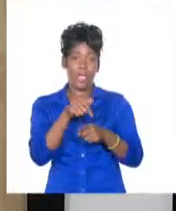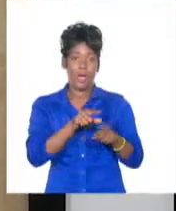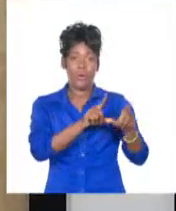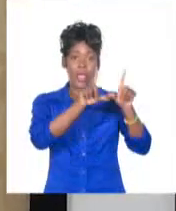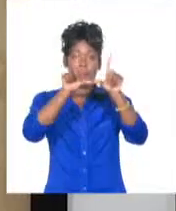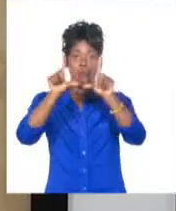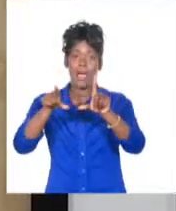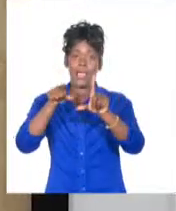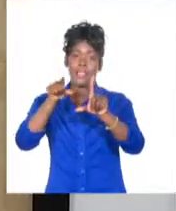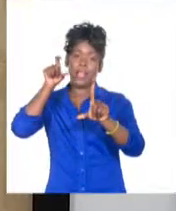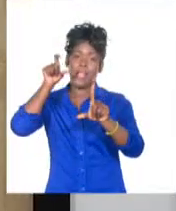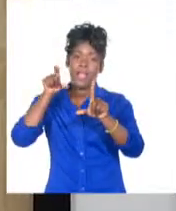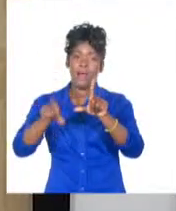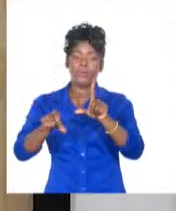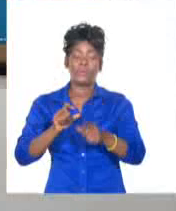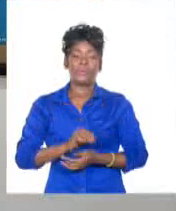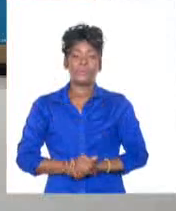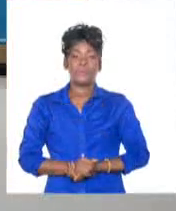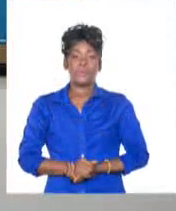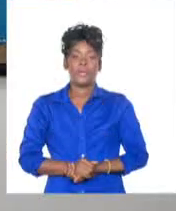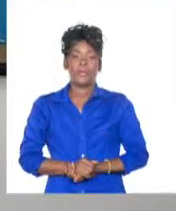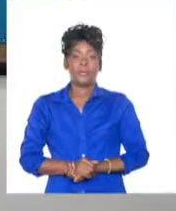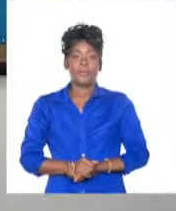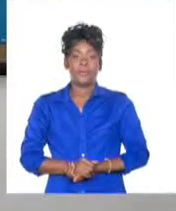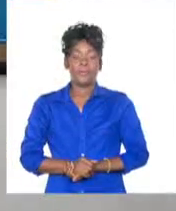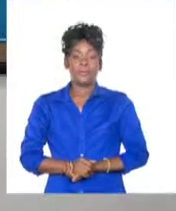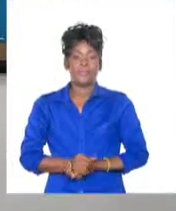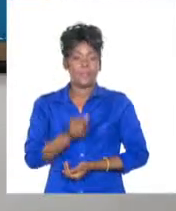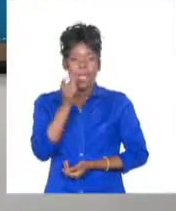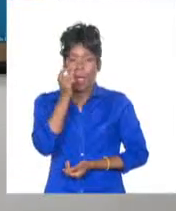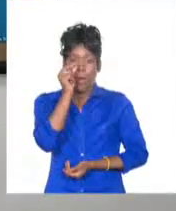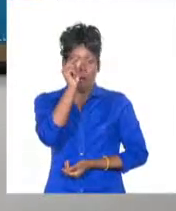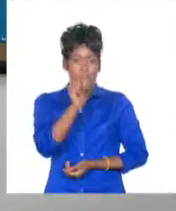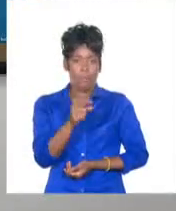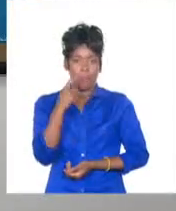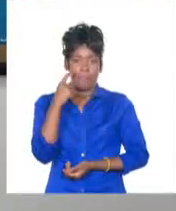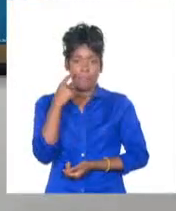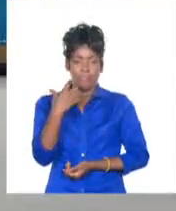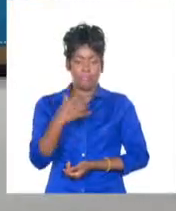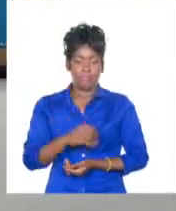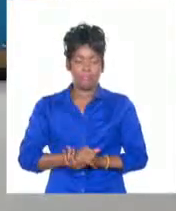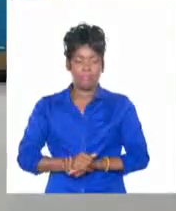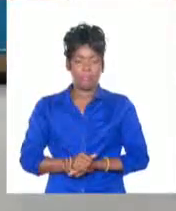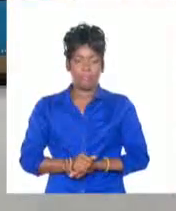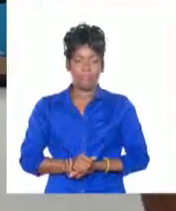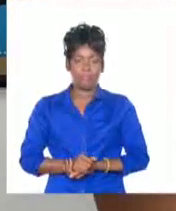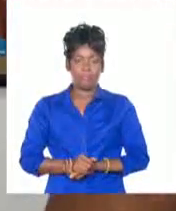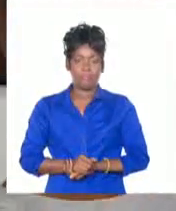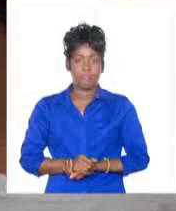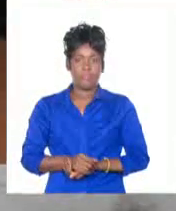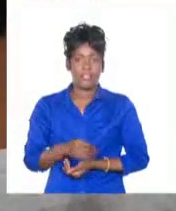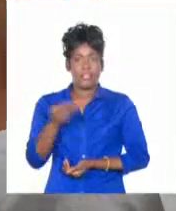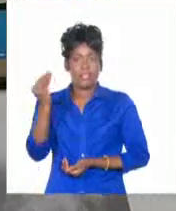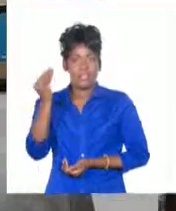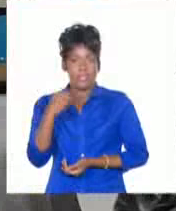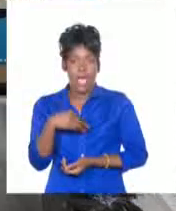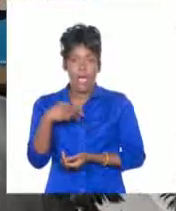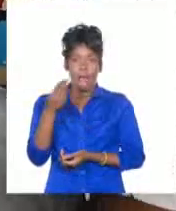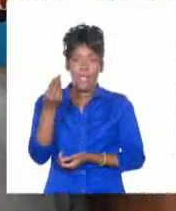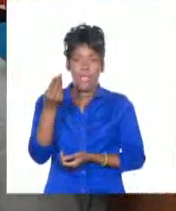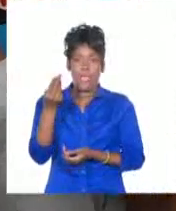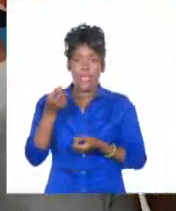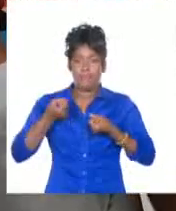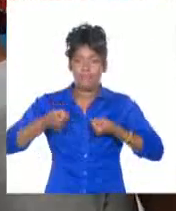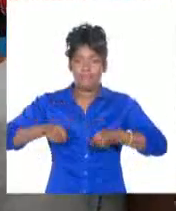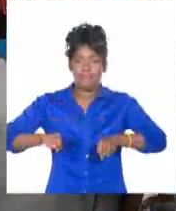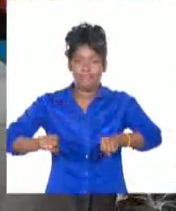casa. Él es un creador de una extraordinaria valía, tanto como grafista, como también como grabador,